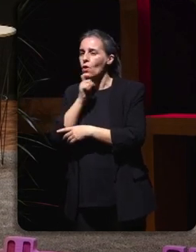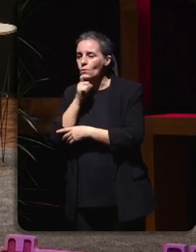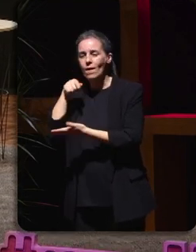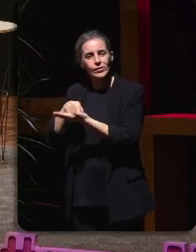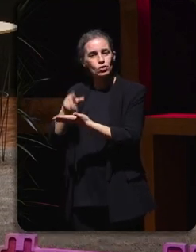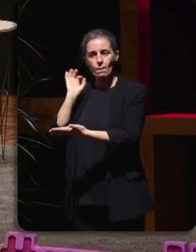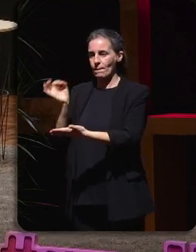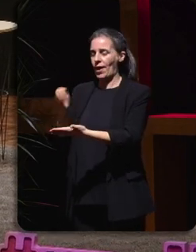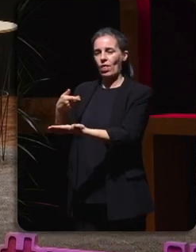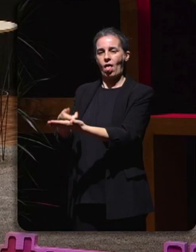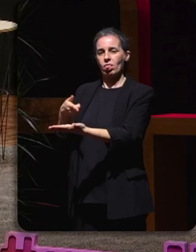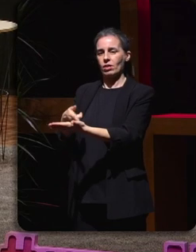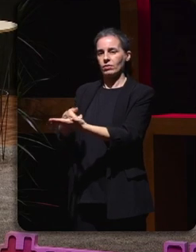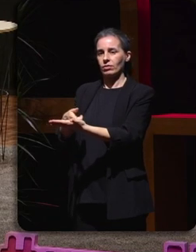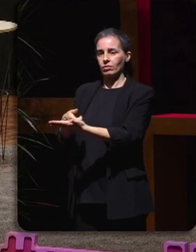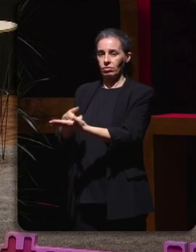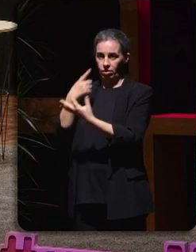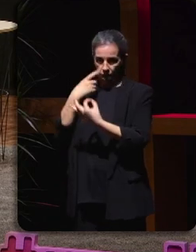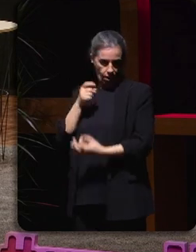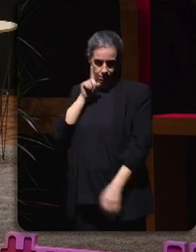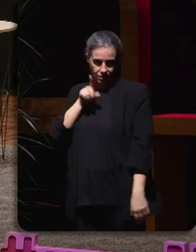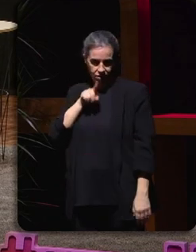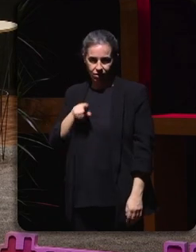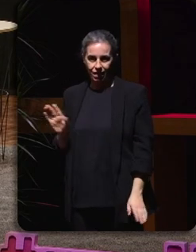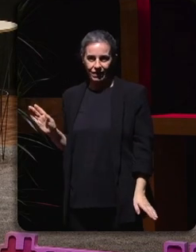verdad y era mentira